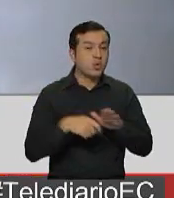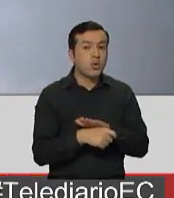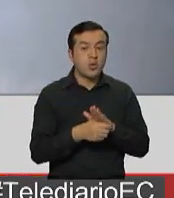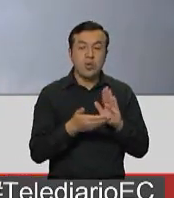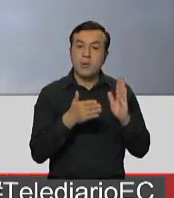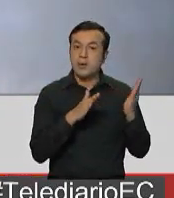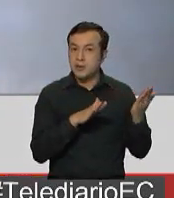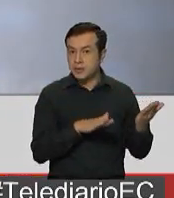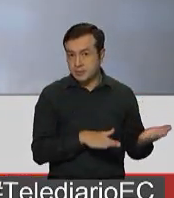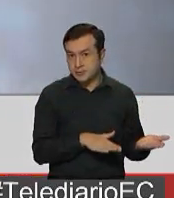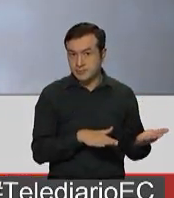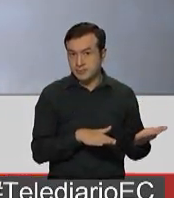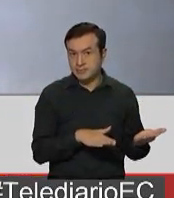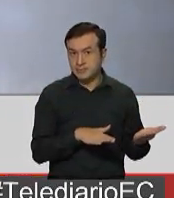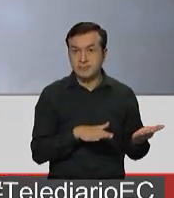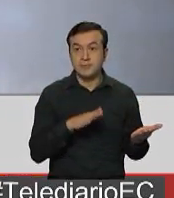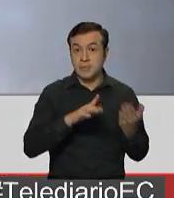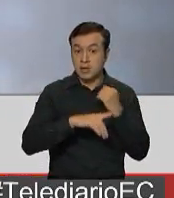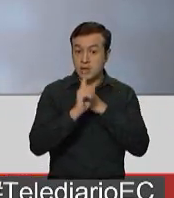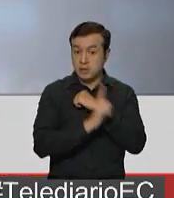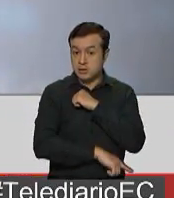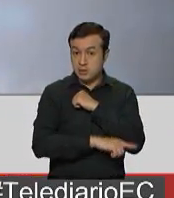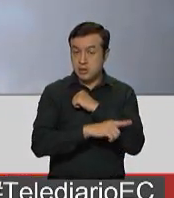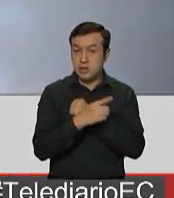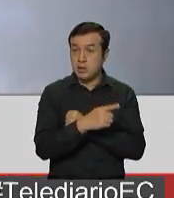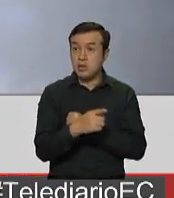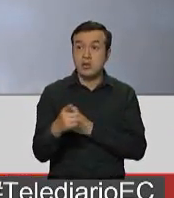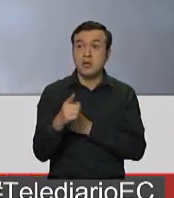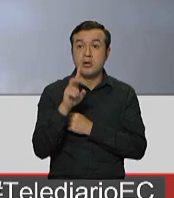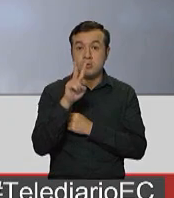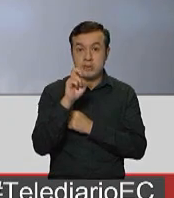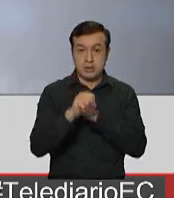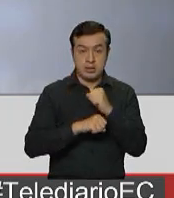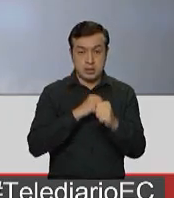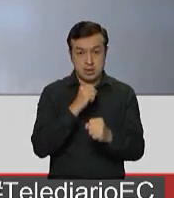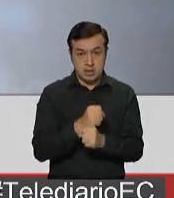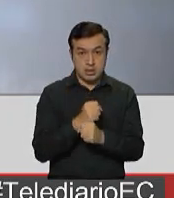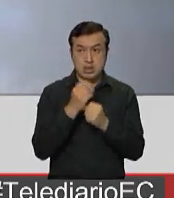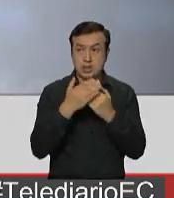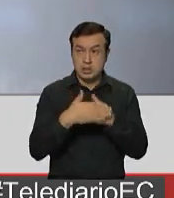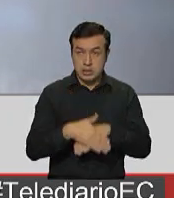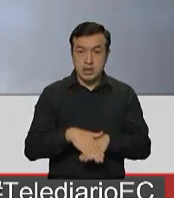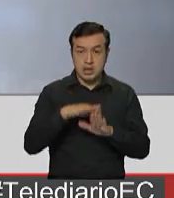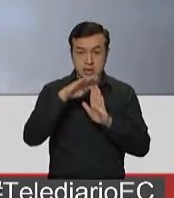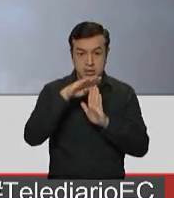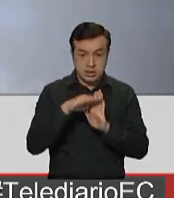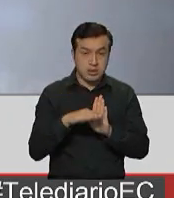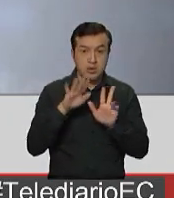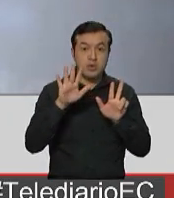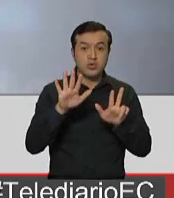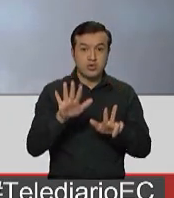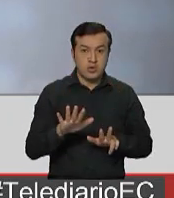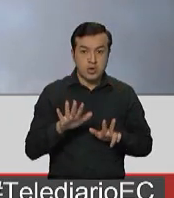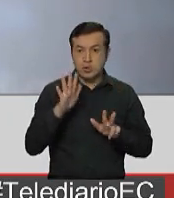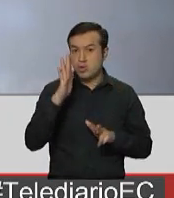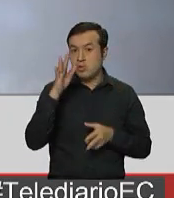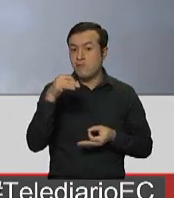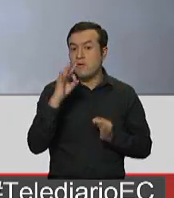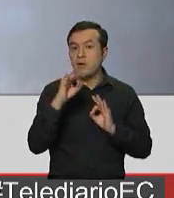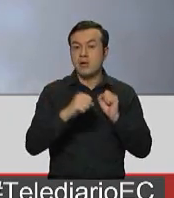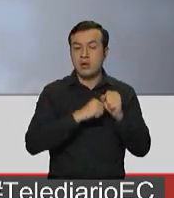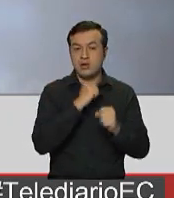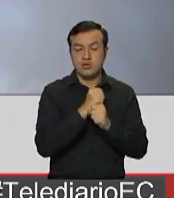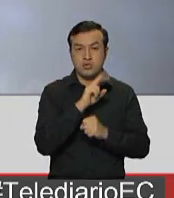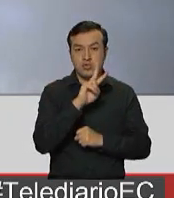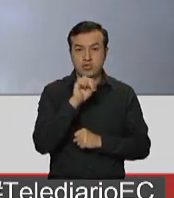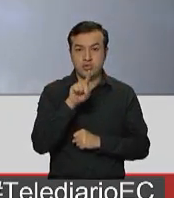de asesinato. Dicha condena inicialmente fue de 20 años y había sido rebajada a 8 en febrero de